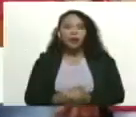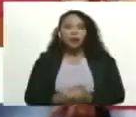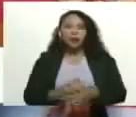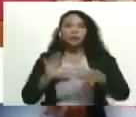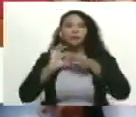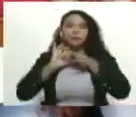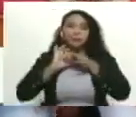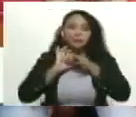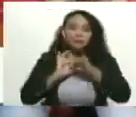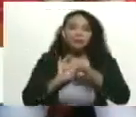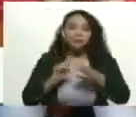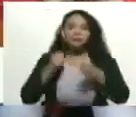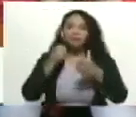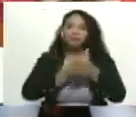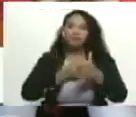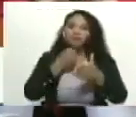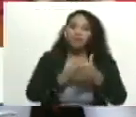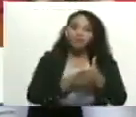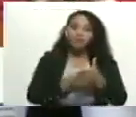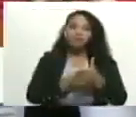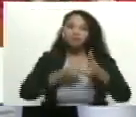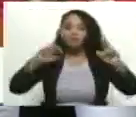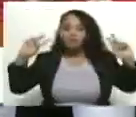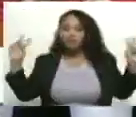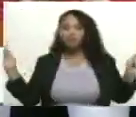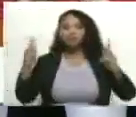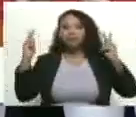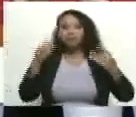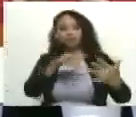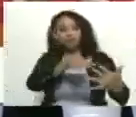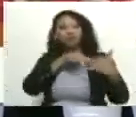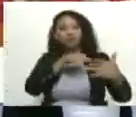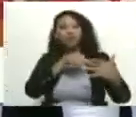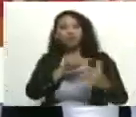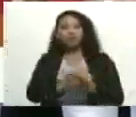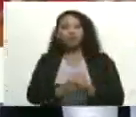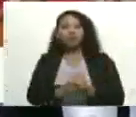Unidad, lucha, batalla y victoria. Y